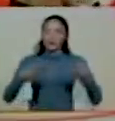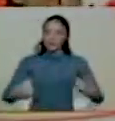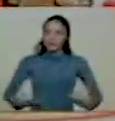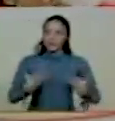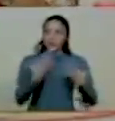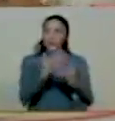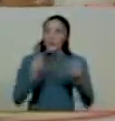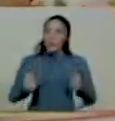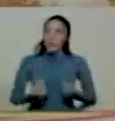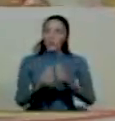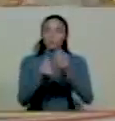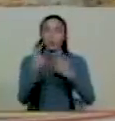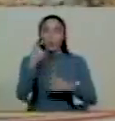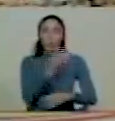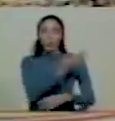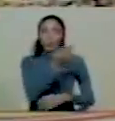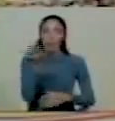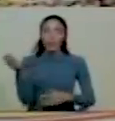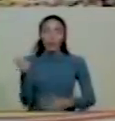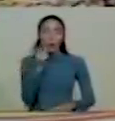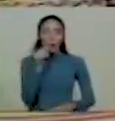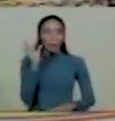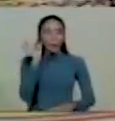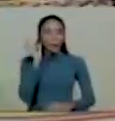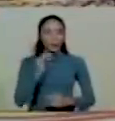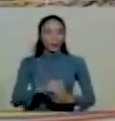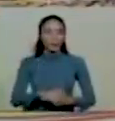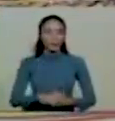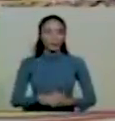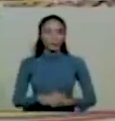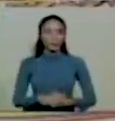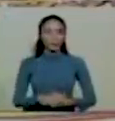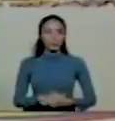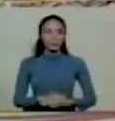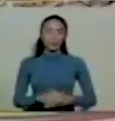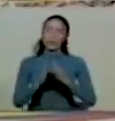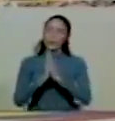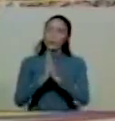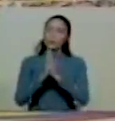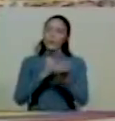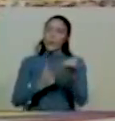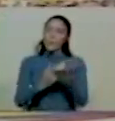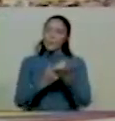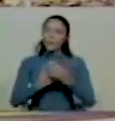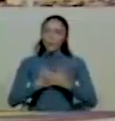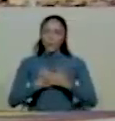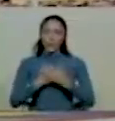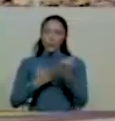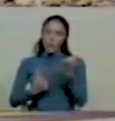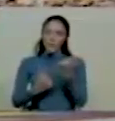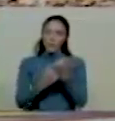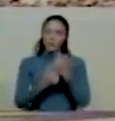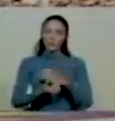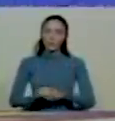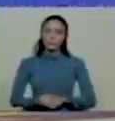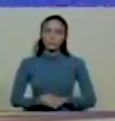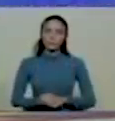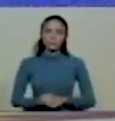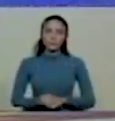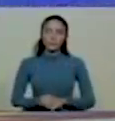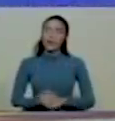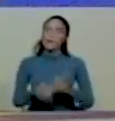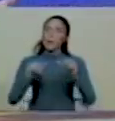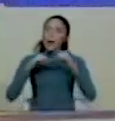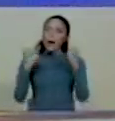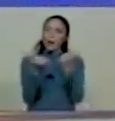vamos a construir. Son ustedes, muchachas y muchachos. Les pido todo el apoyo para ampliar las